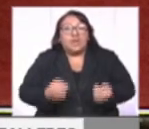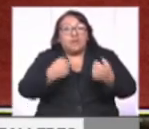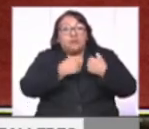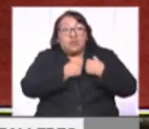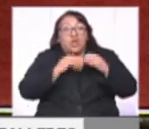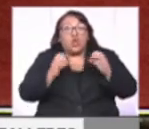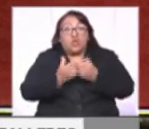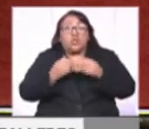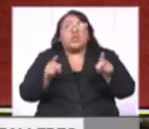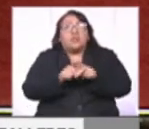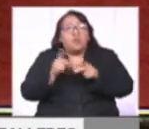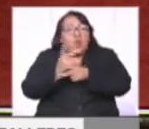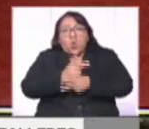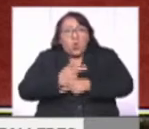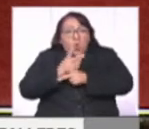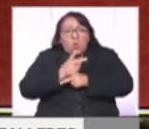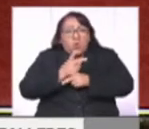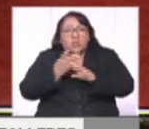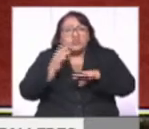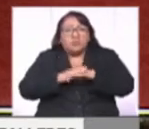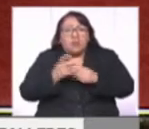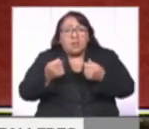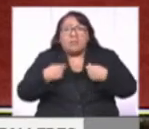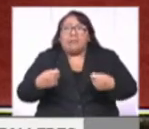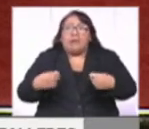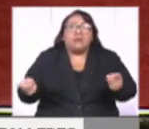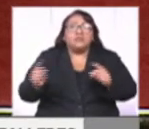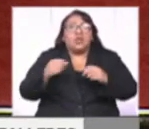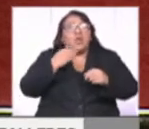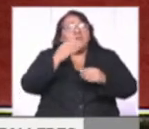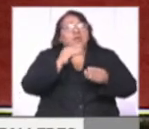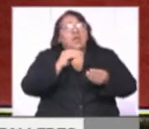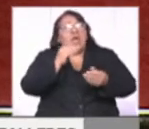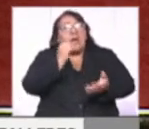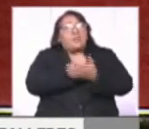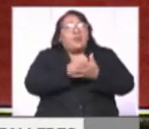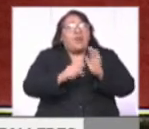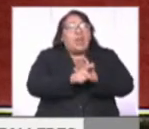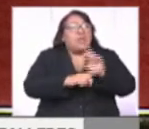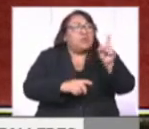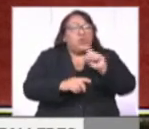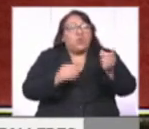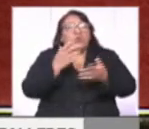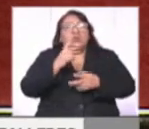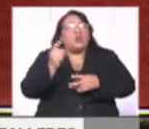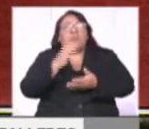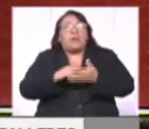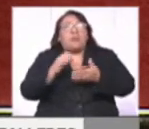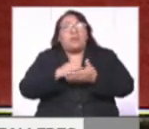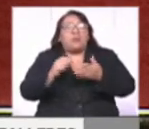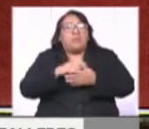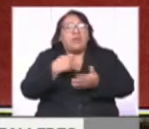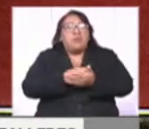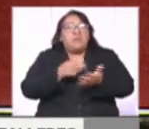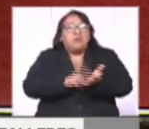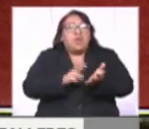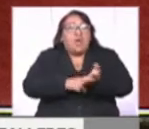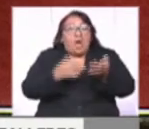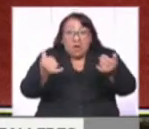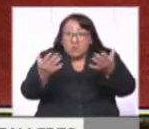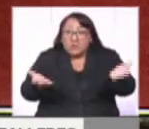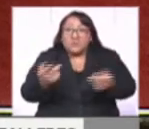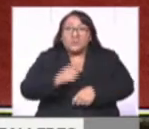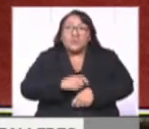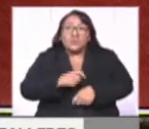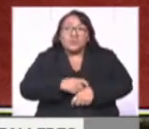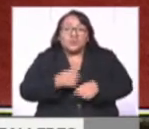también. Tanto se nos critica a nosotros de que buscamos exoneraciones. Ahora pues es el